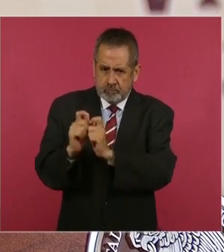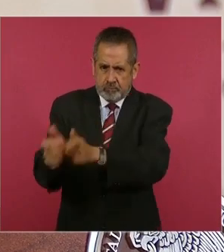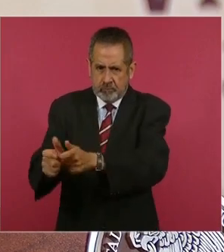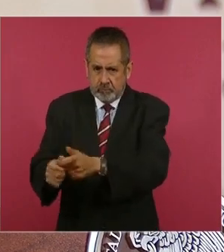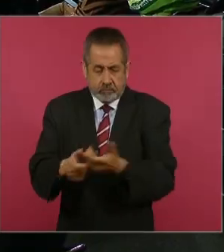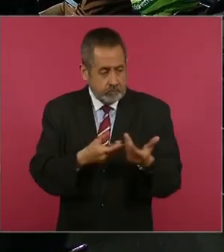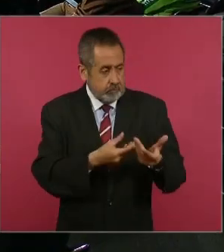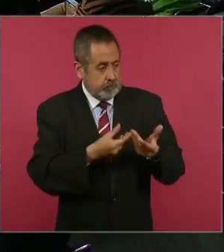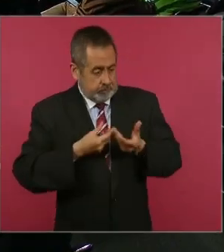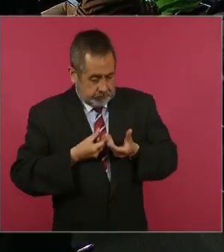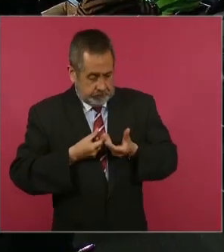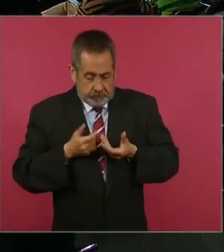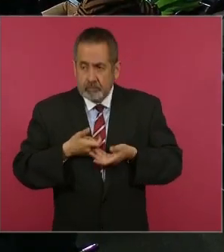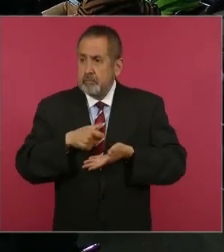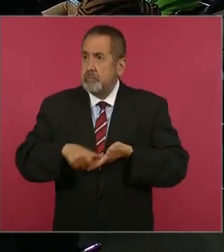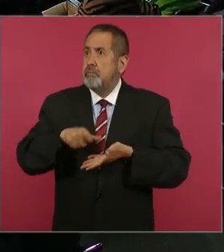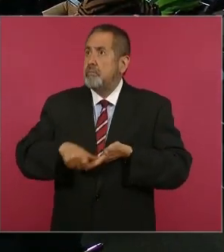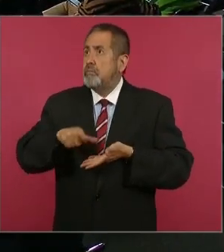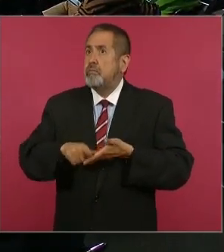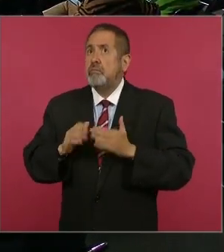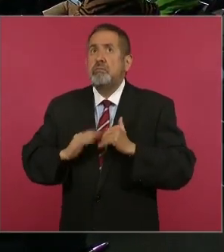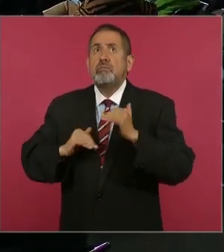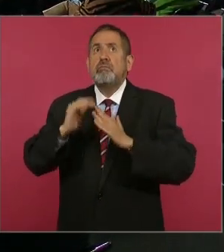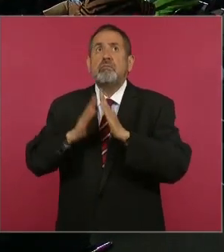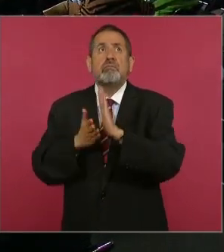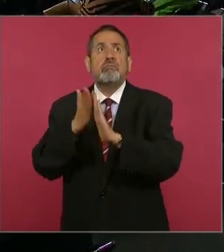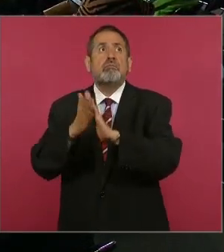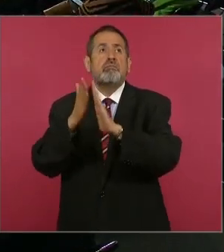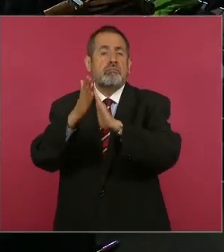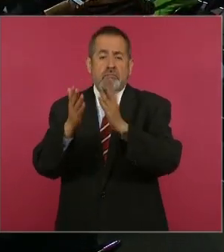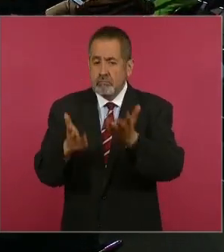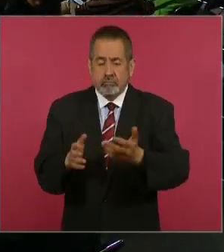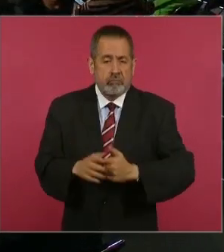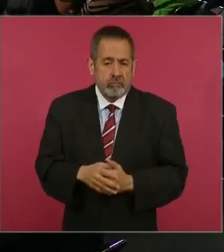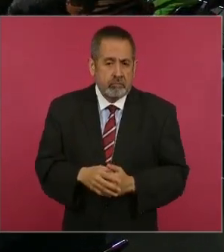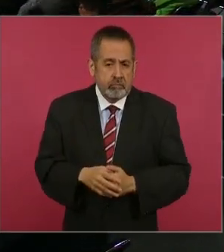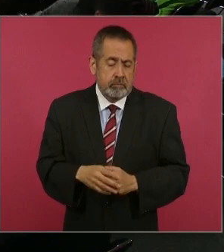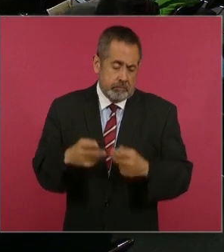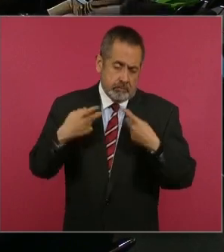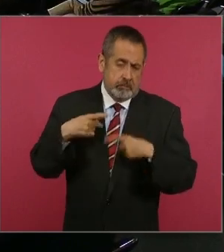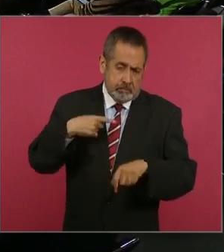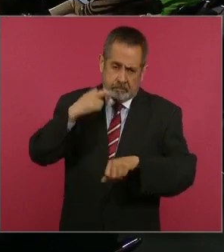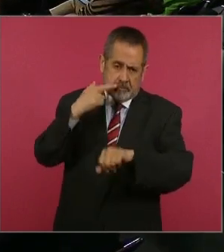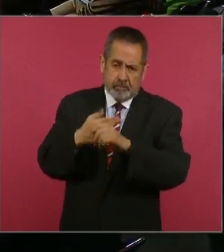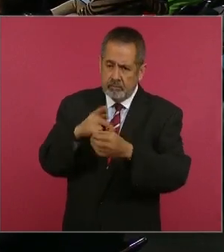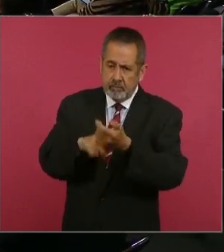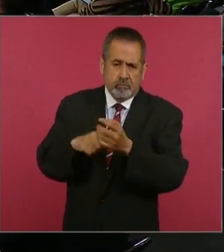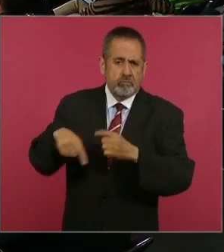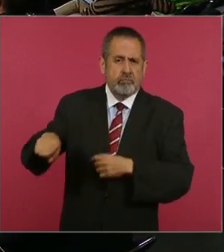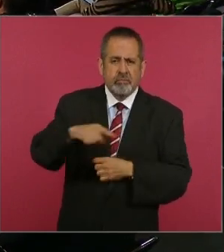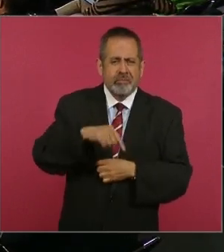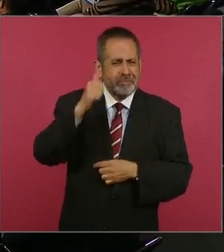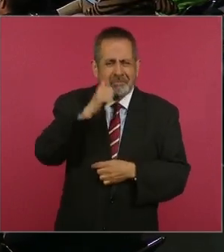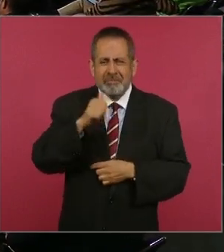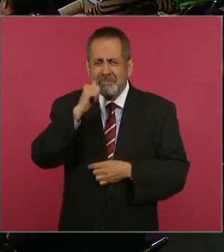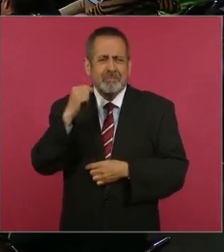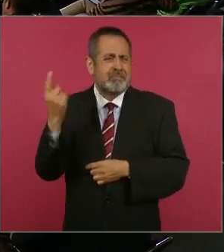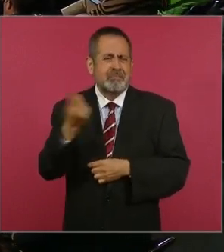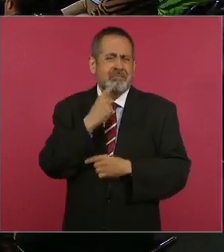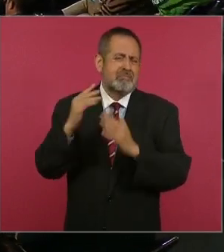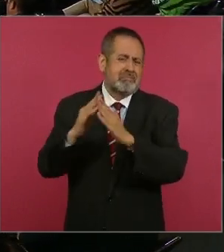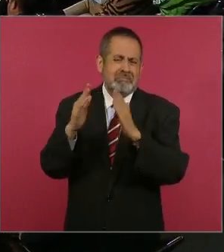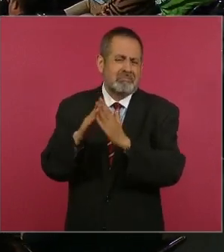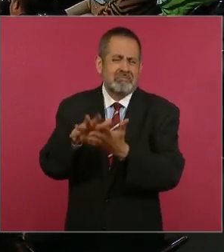autoconstrucción porque la gente ASUME como se han hecho las casas en